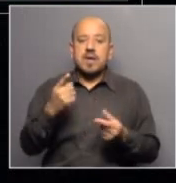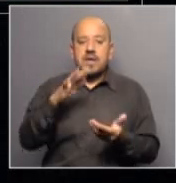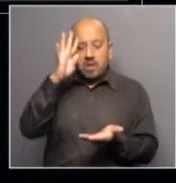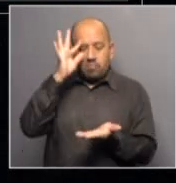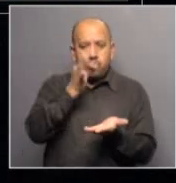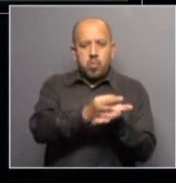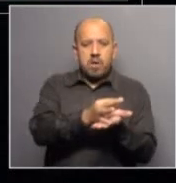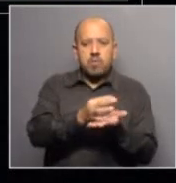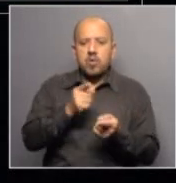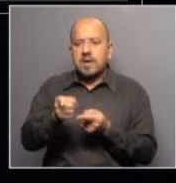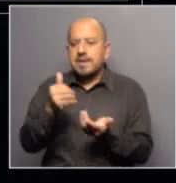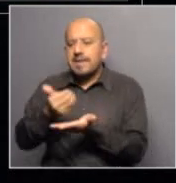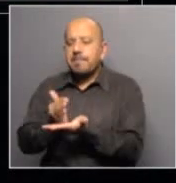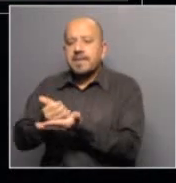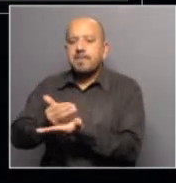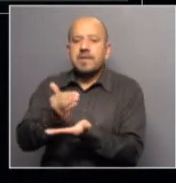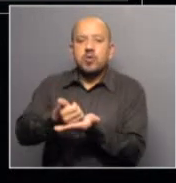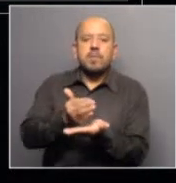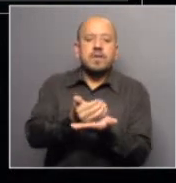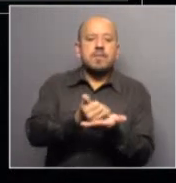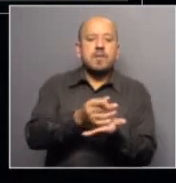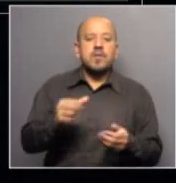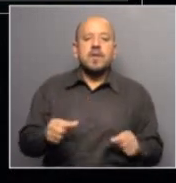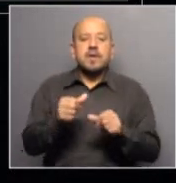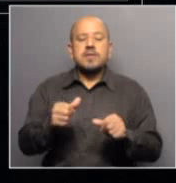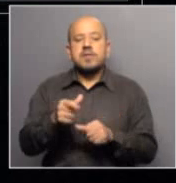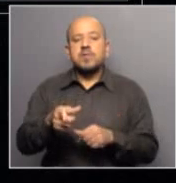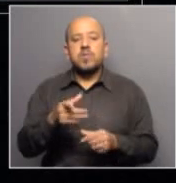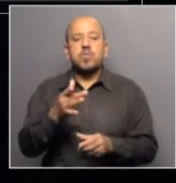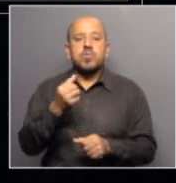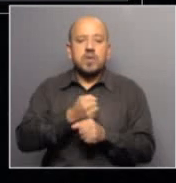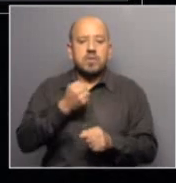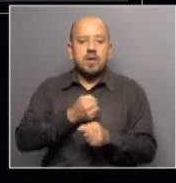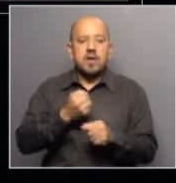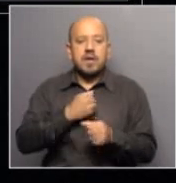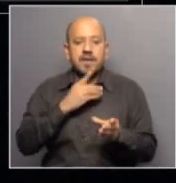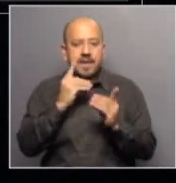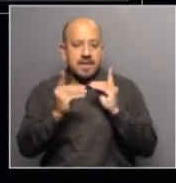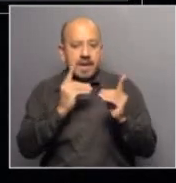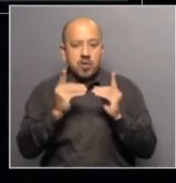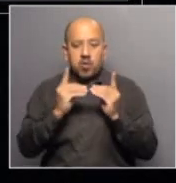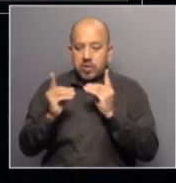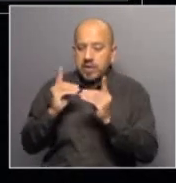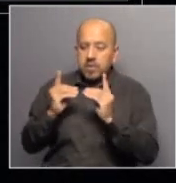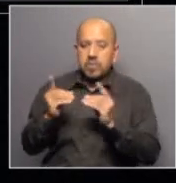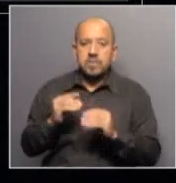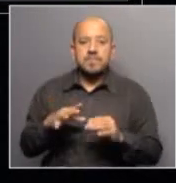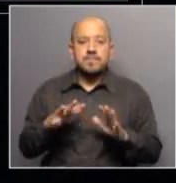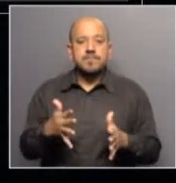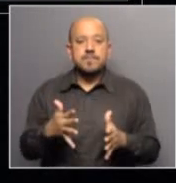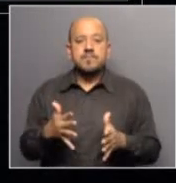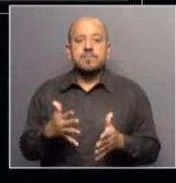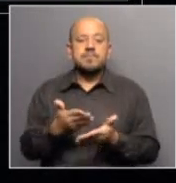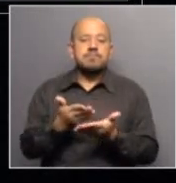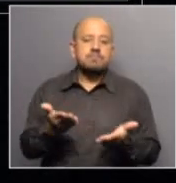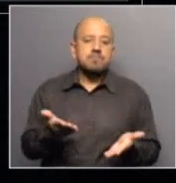en cada estado, hace un trabajo, digamos, de diálogo con la sociedad para ver cuáles son los